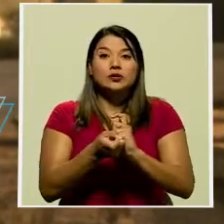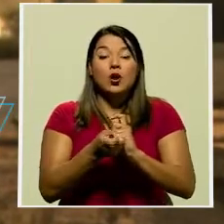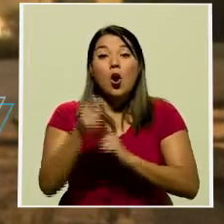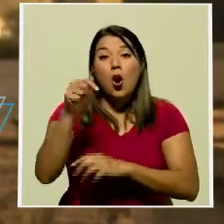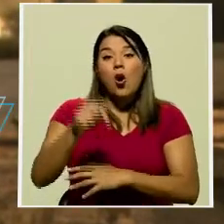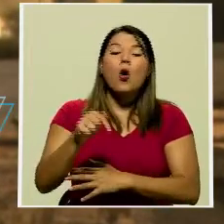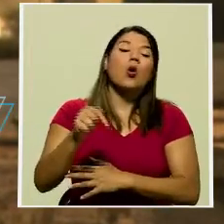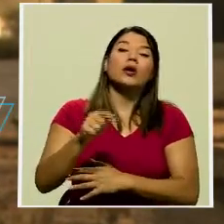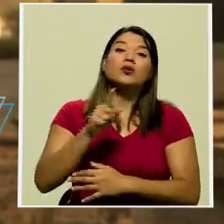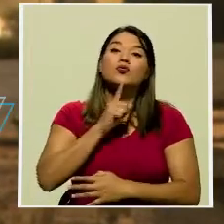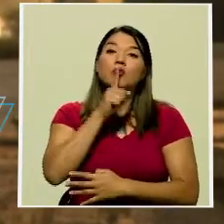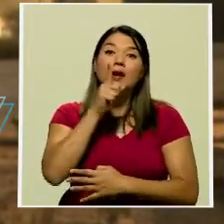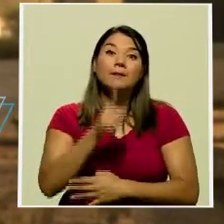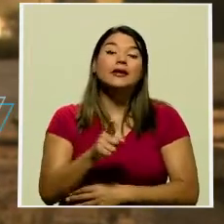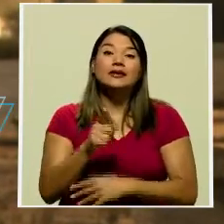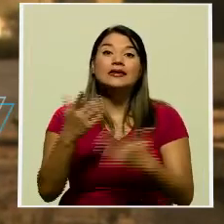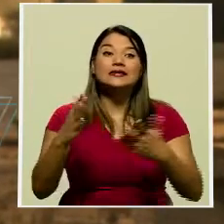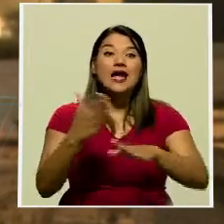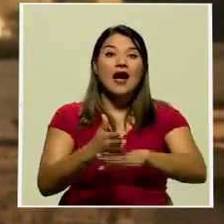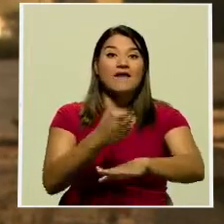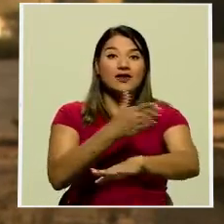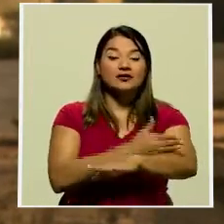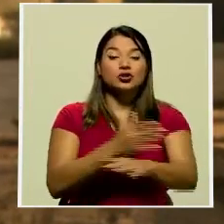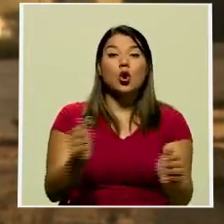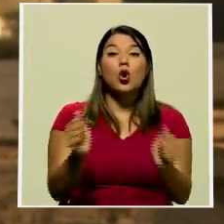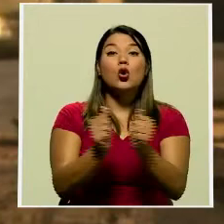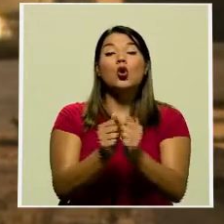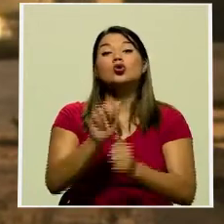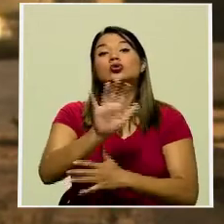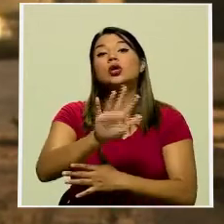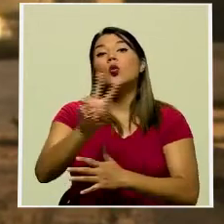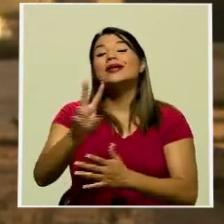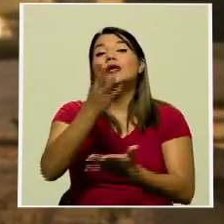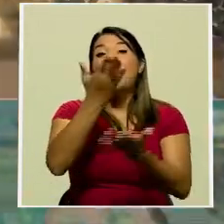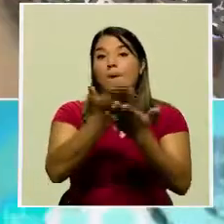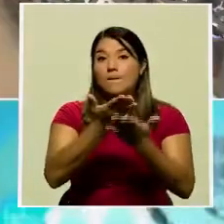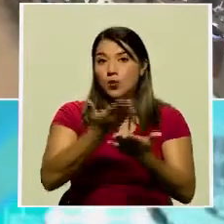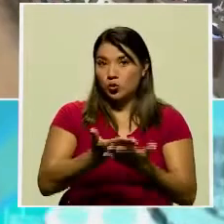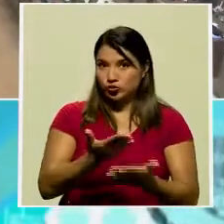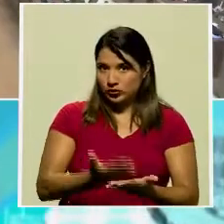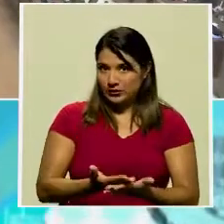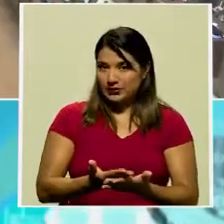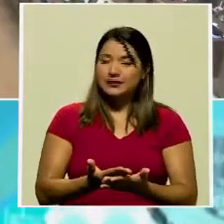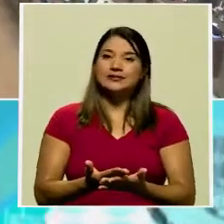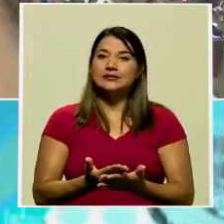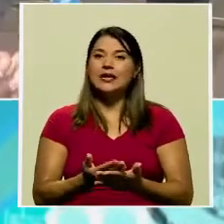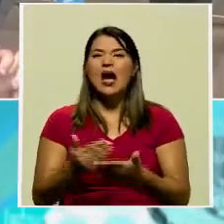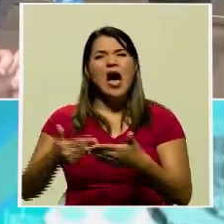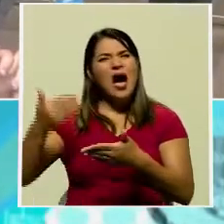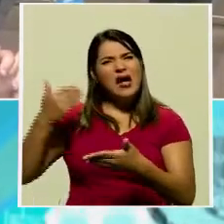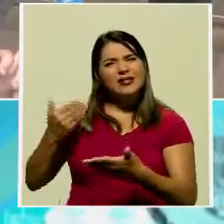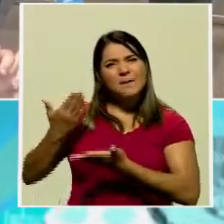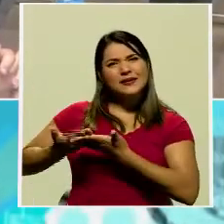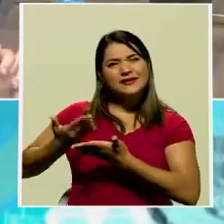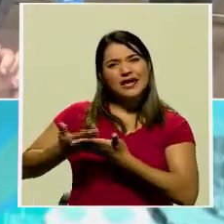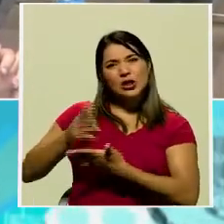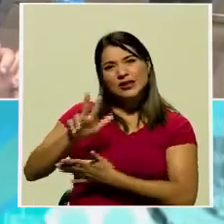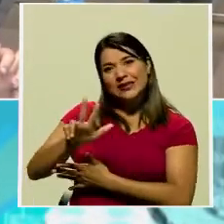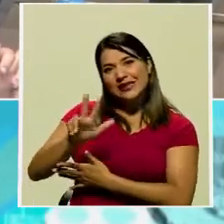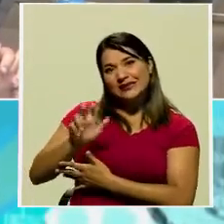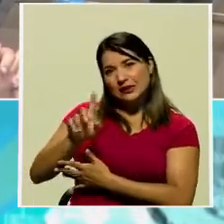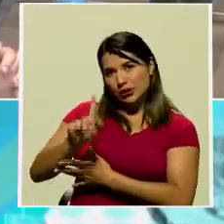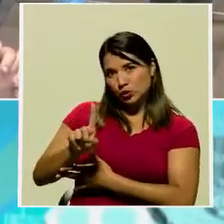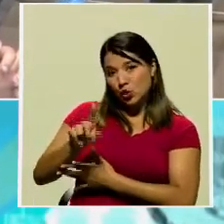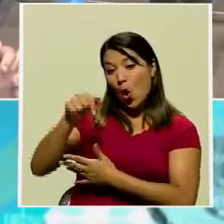Hoy realmente se avanzó en 52 mociones de las 301 que se presentaron días atrás. Hoy fue el primer día